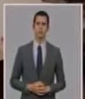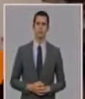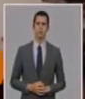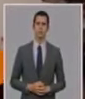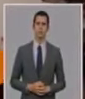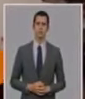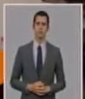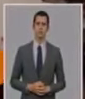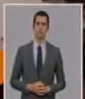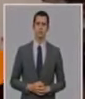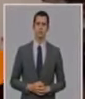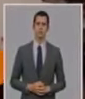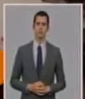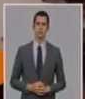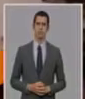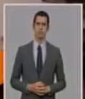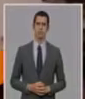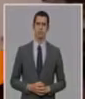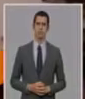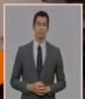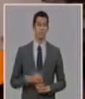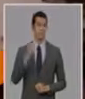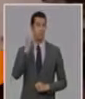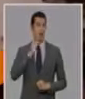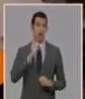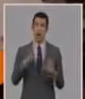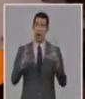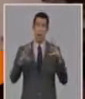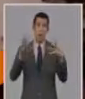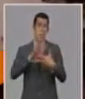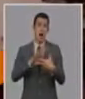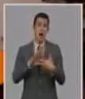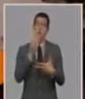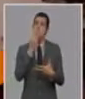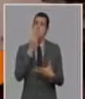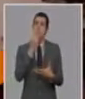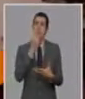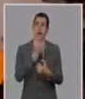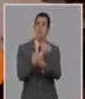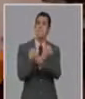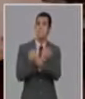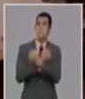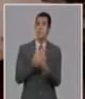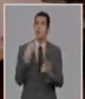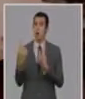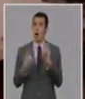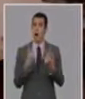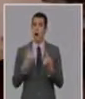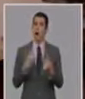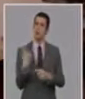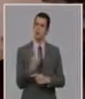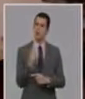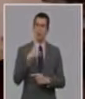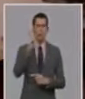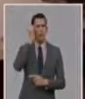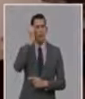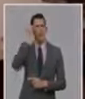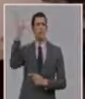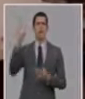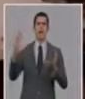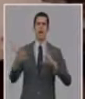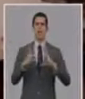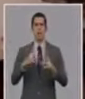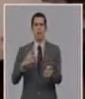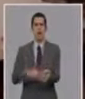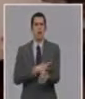más riesgosas, más peligrosas, pero a la vez más importantes y más enriquecedoras que he tenido